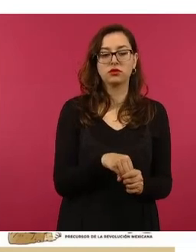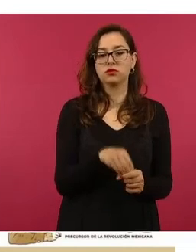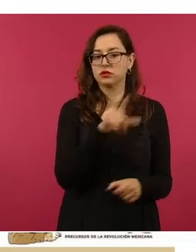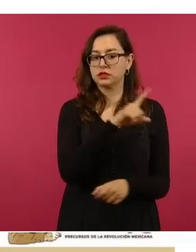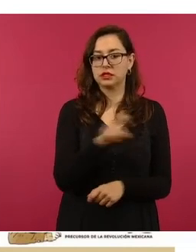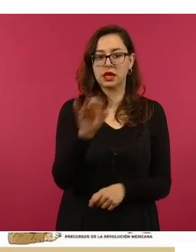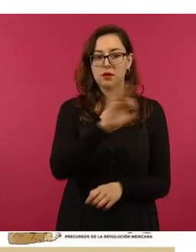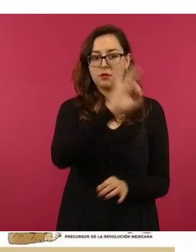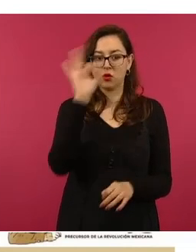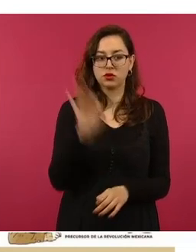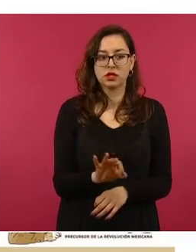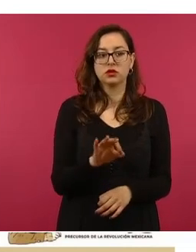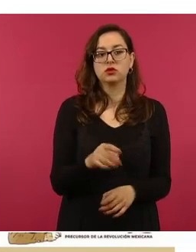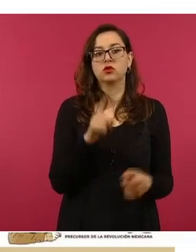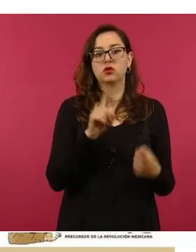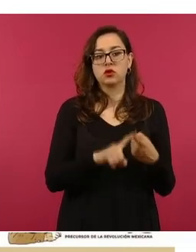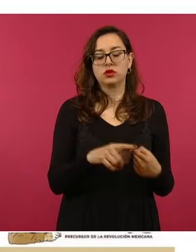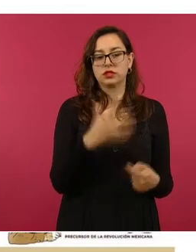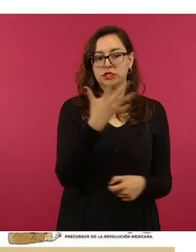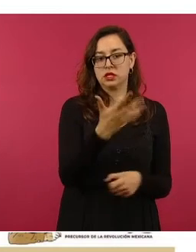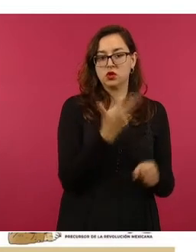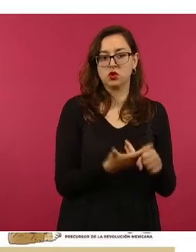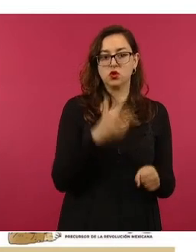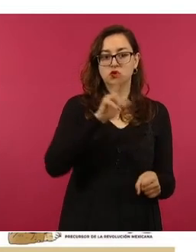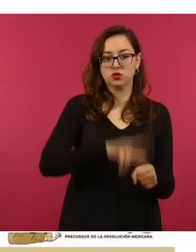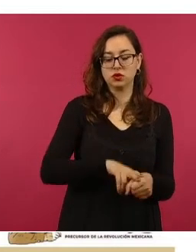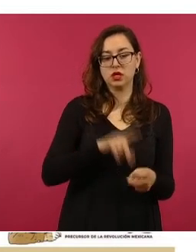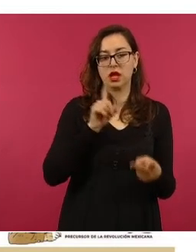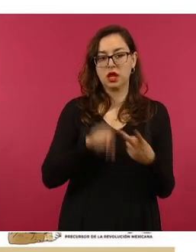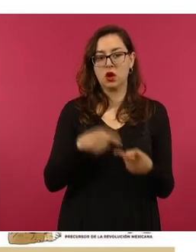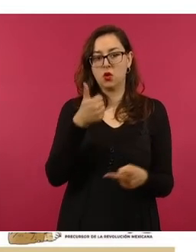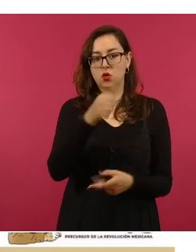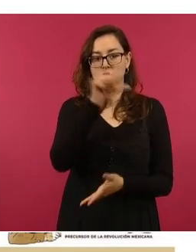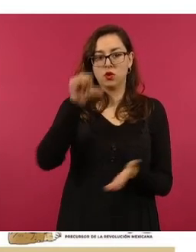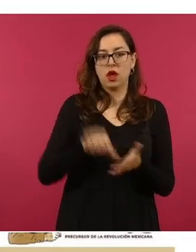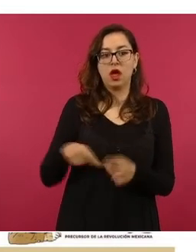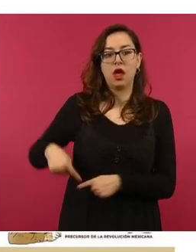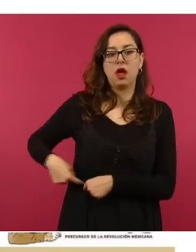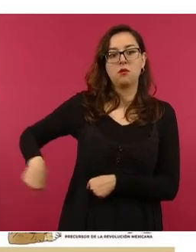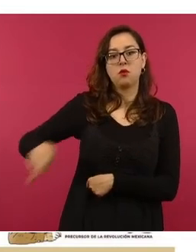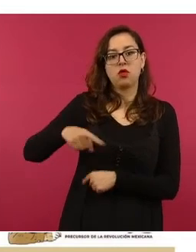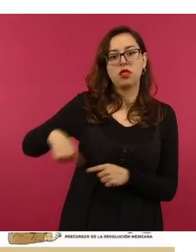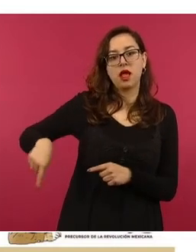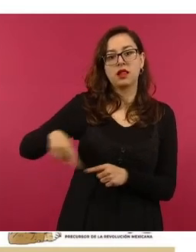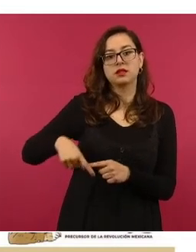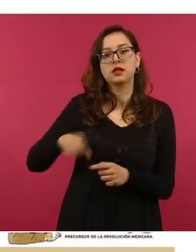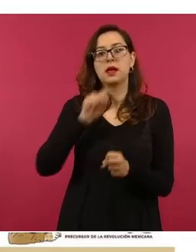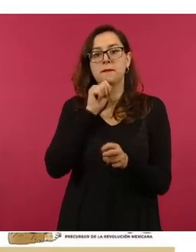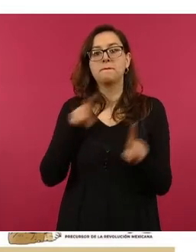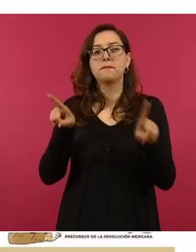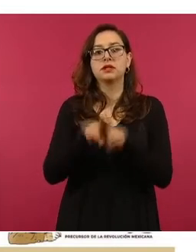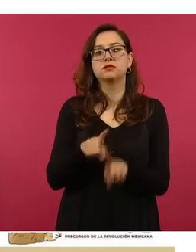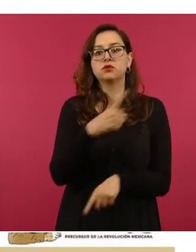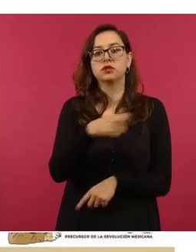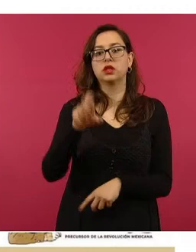de hemodiálisis, así como 132 centros de salud, con una cobertura del 100% de médicos especialistas